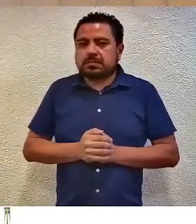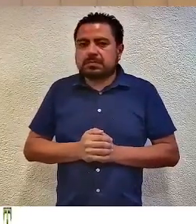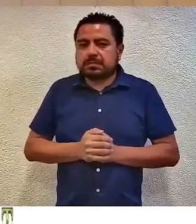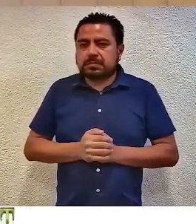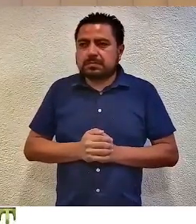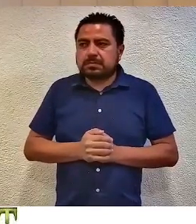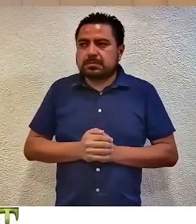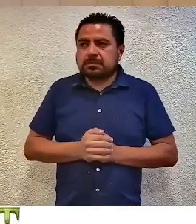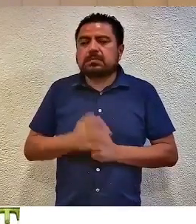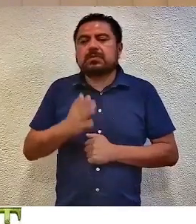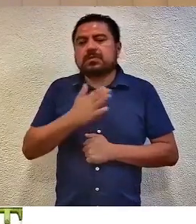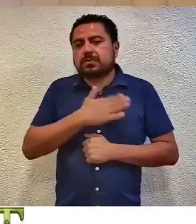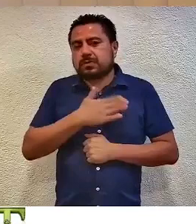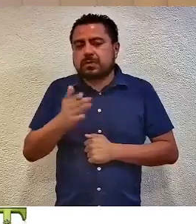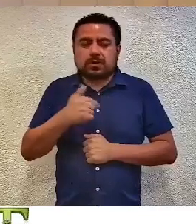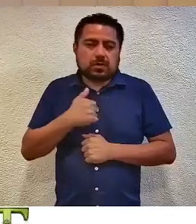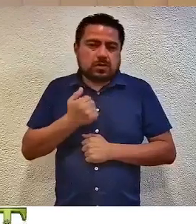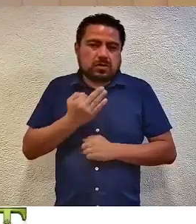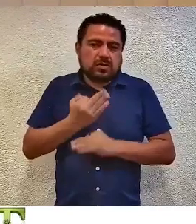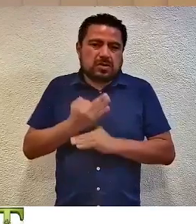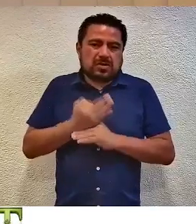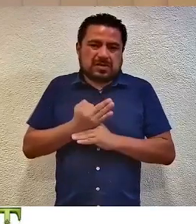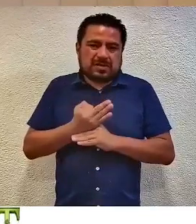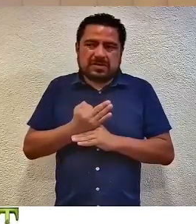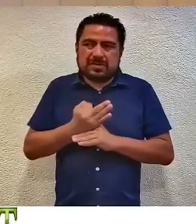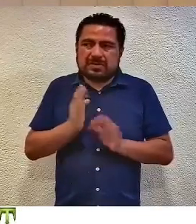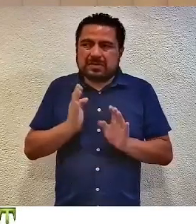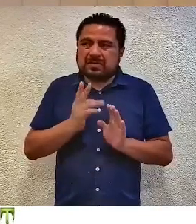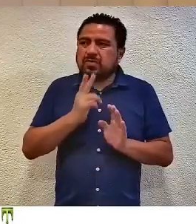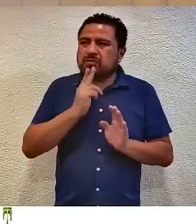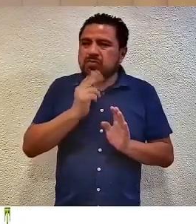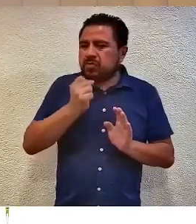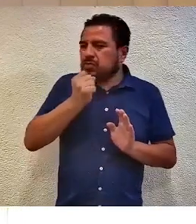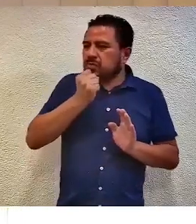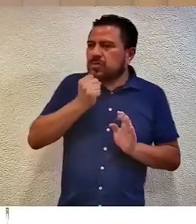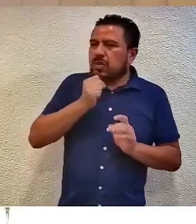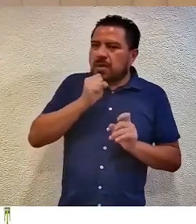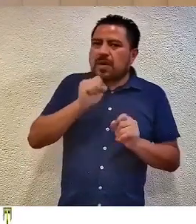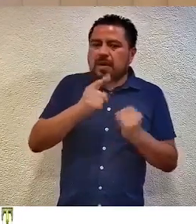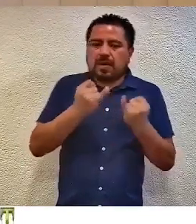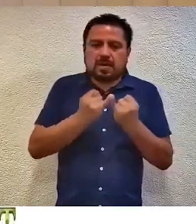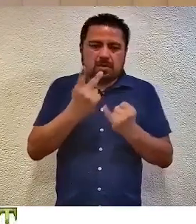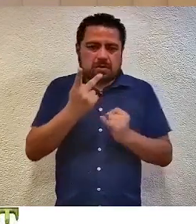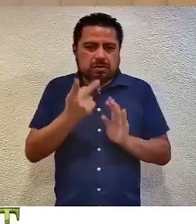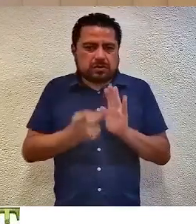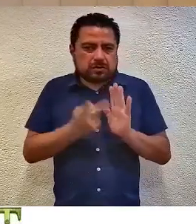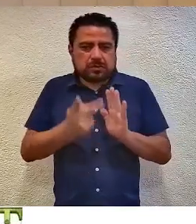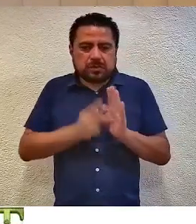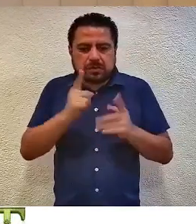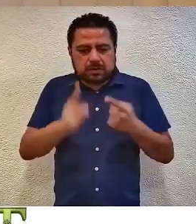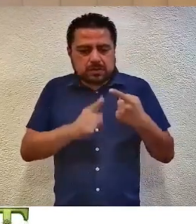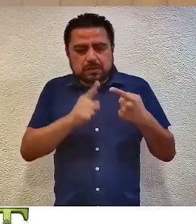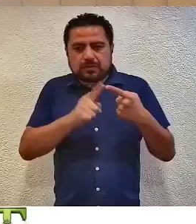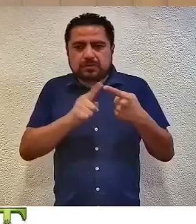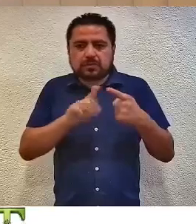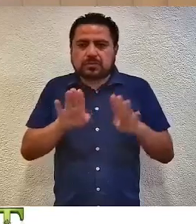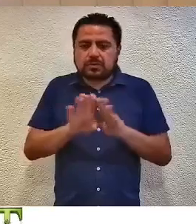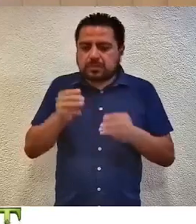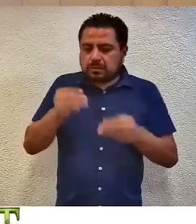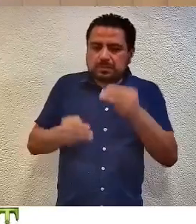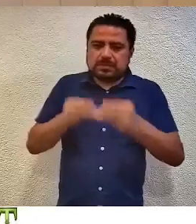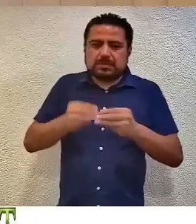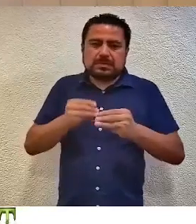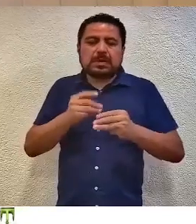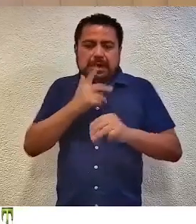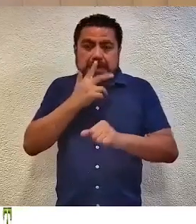Bueno, yo quiero hacer uso de la palabra también en dos momentos. Uno, como magistrada